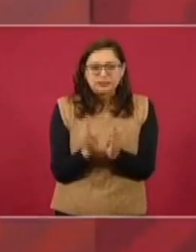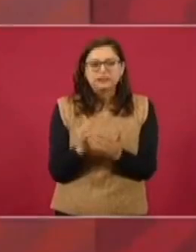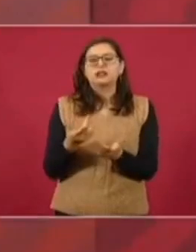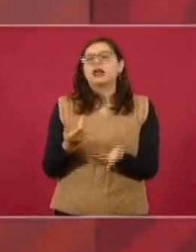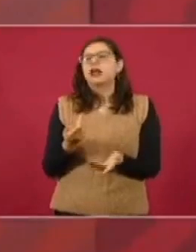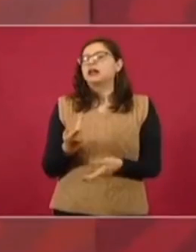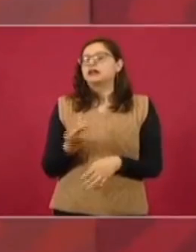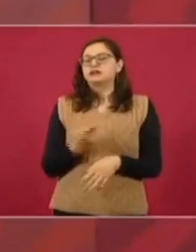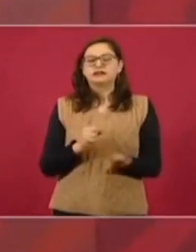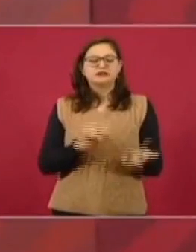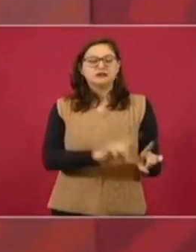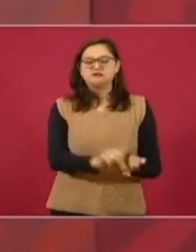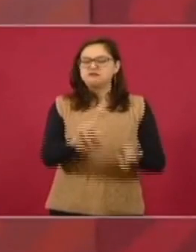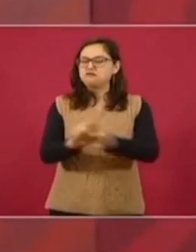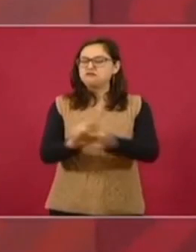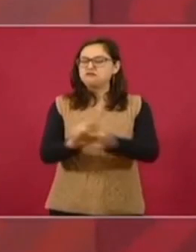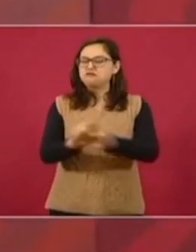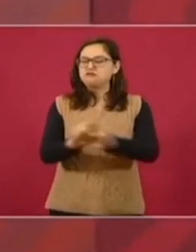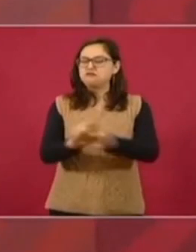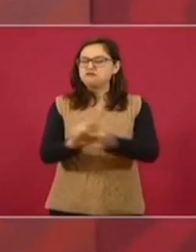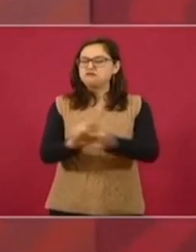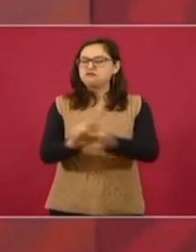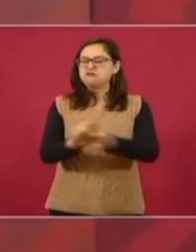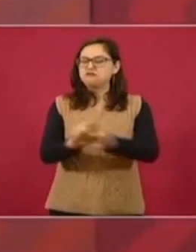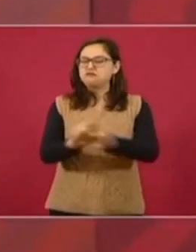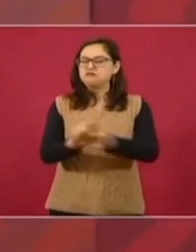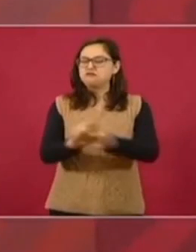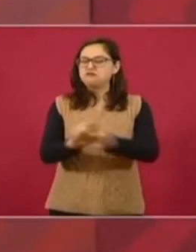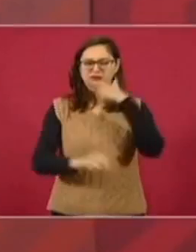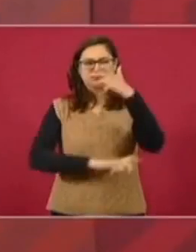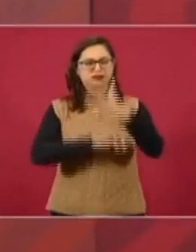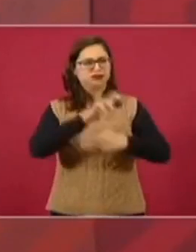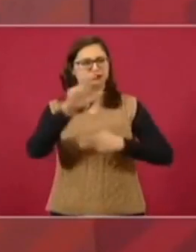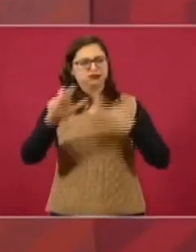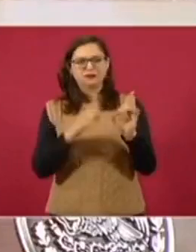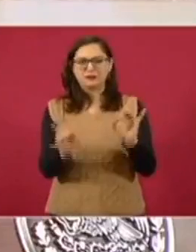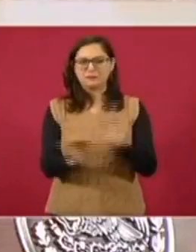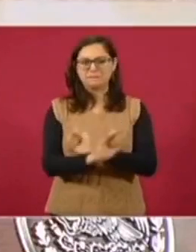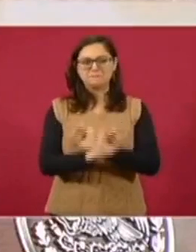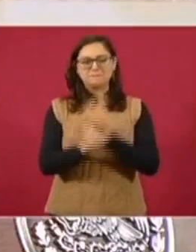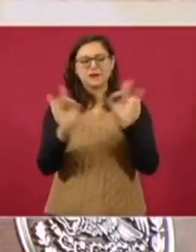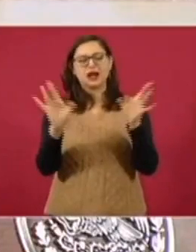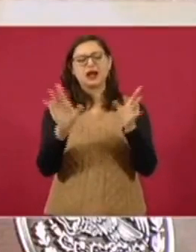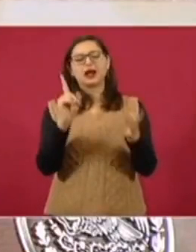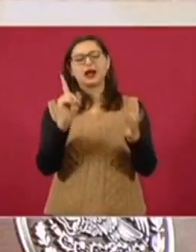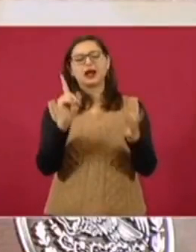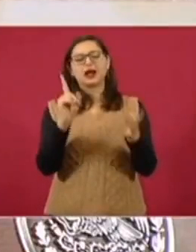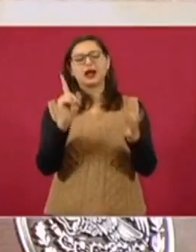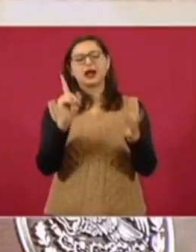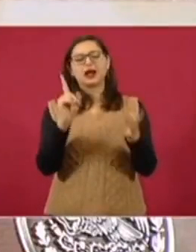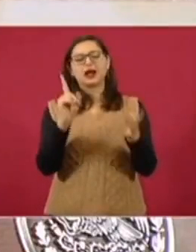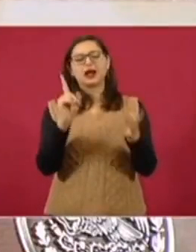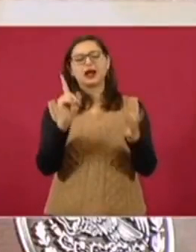detrás un interés económico, comercial o